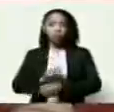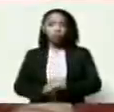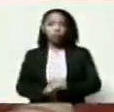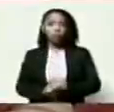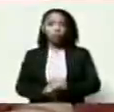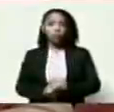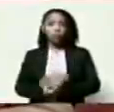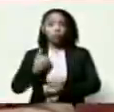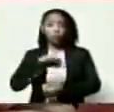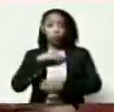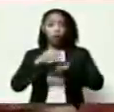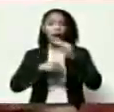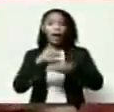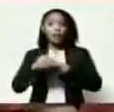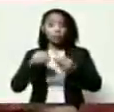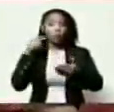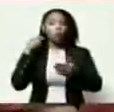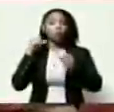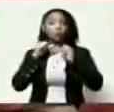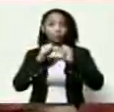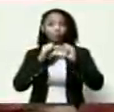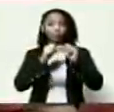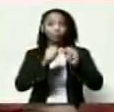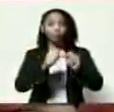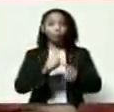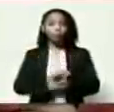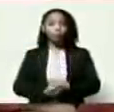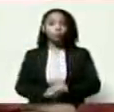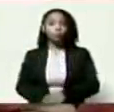Eso lo hacemos nosotros constantemente.